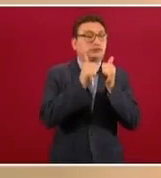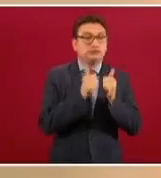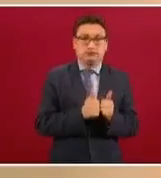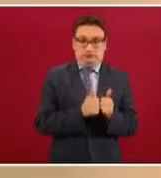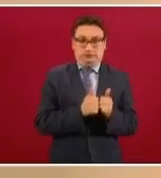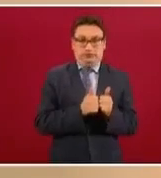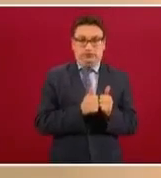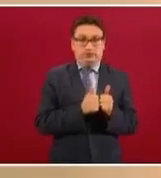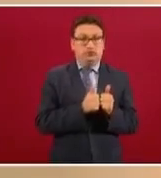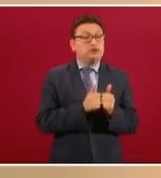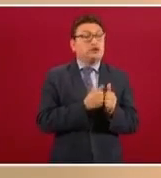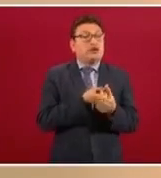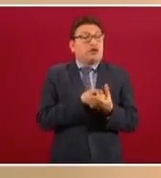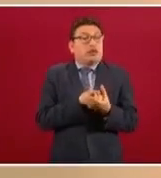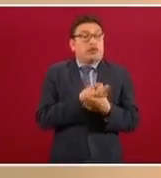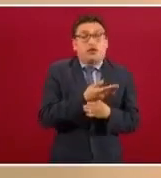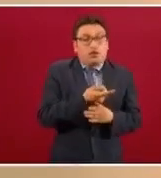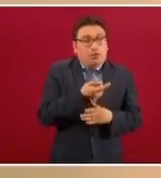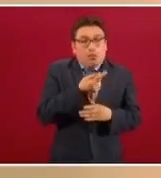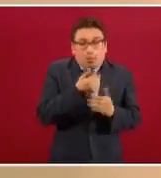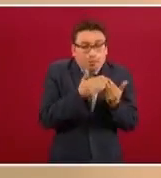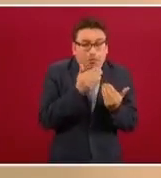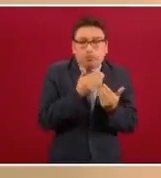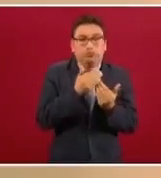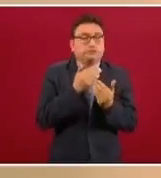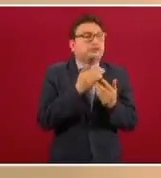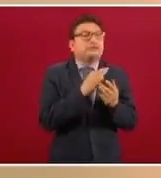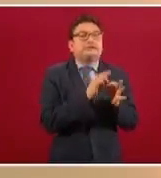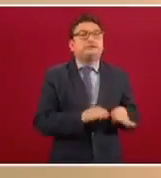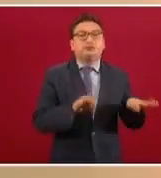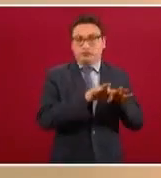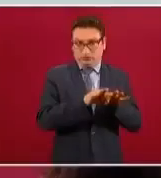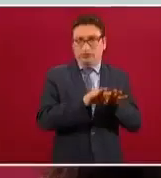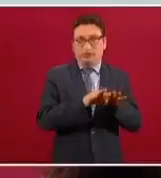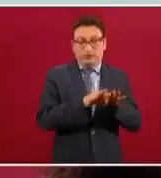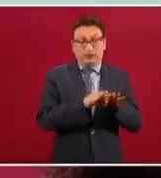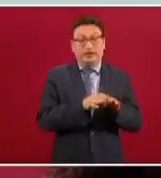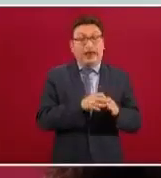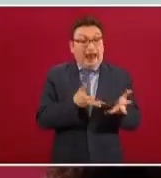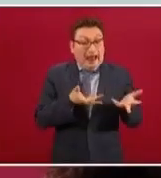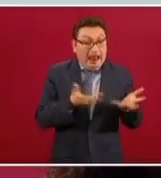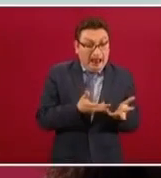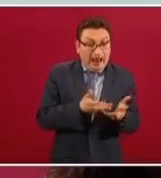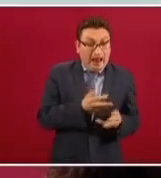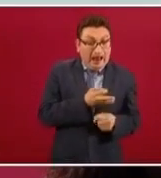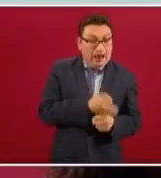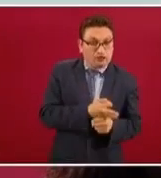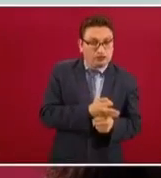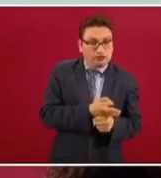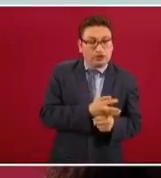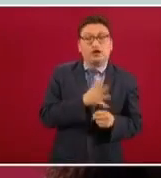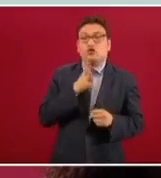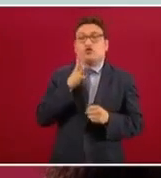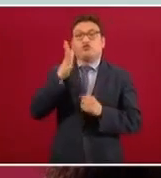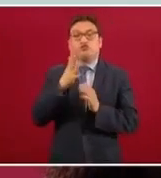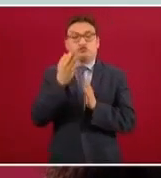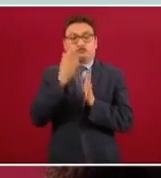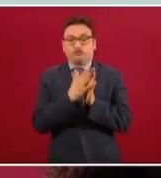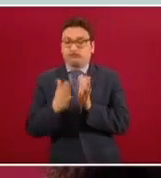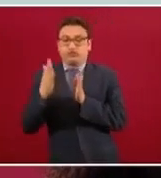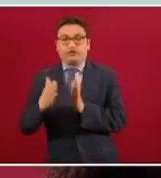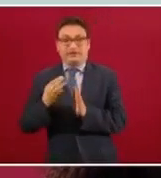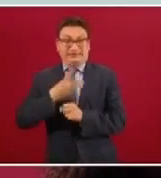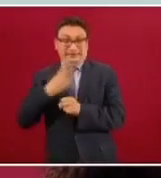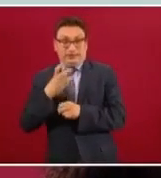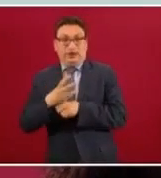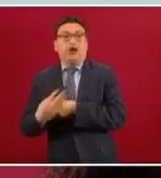saliendo lo mínimo indispensable, lo vamos a ver como resultados positivos en la fase 3,